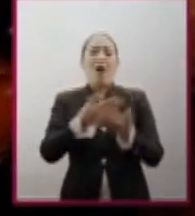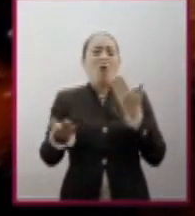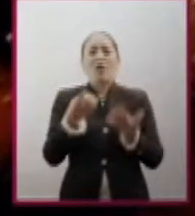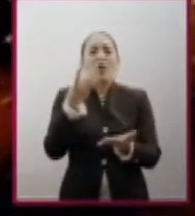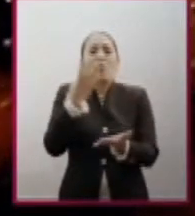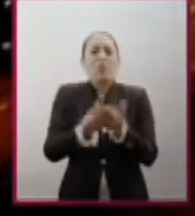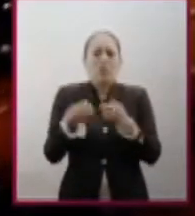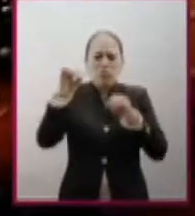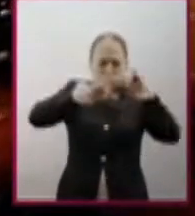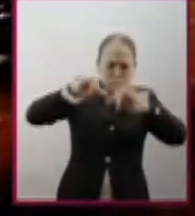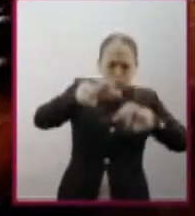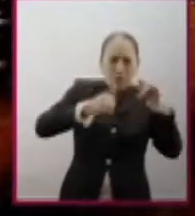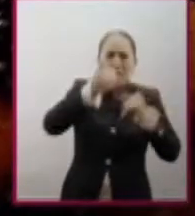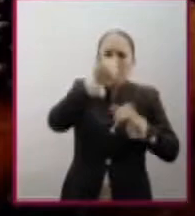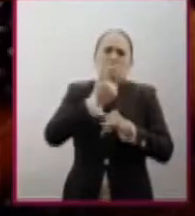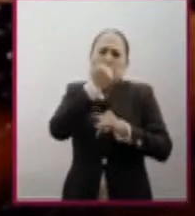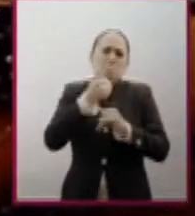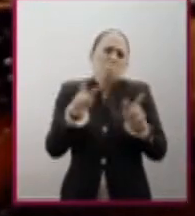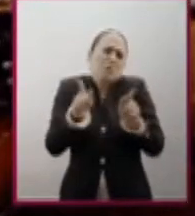bebida azucarada más.